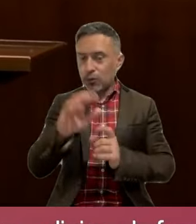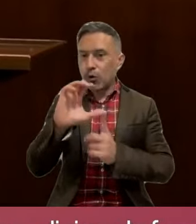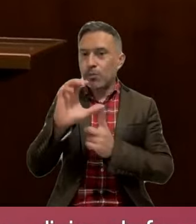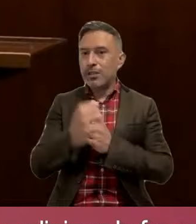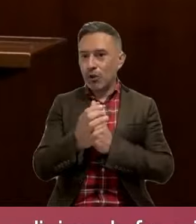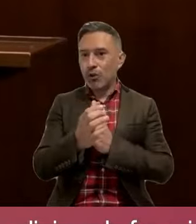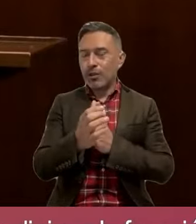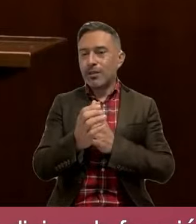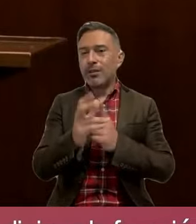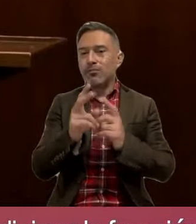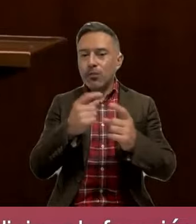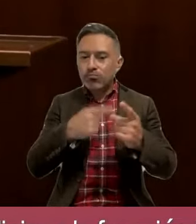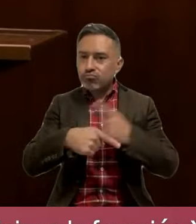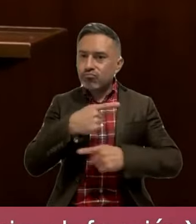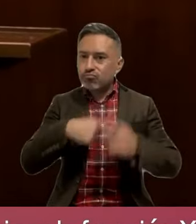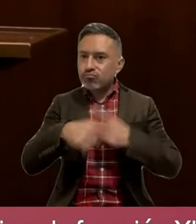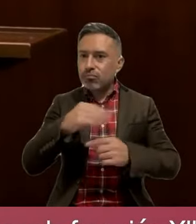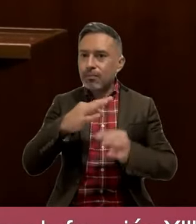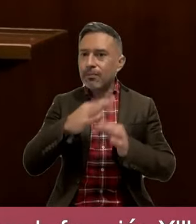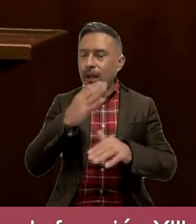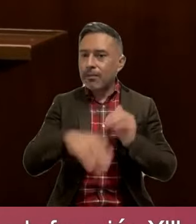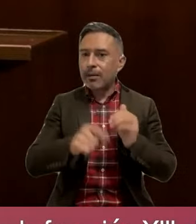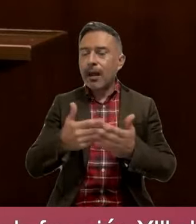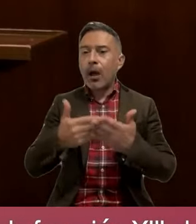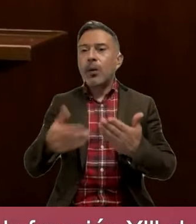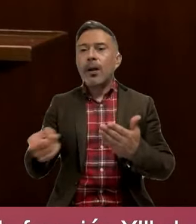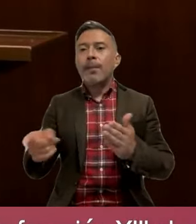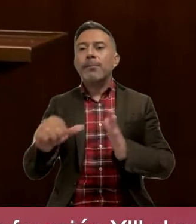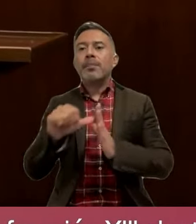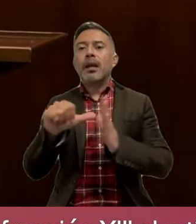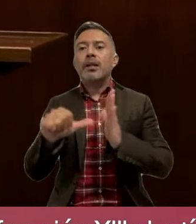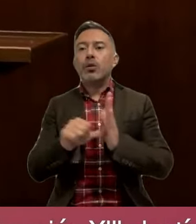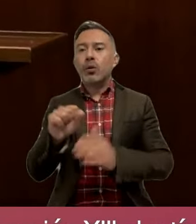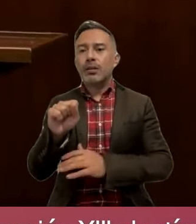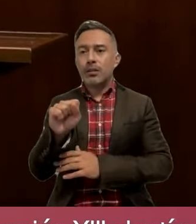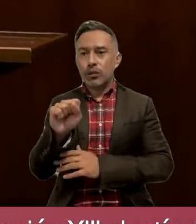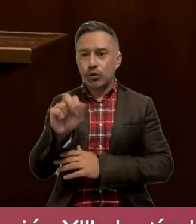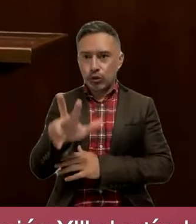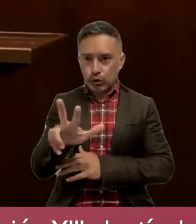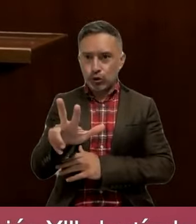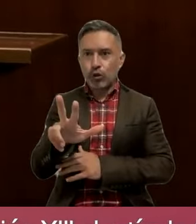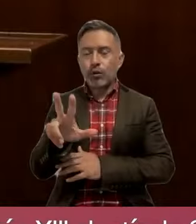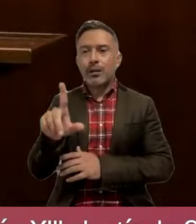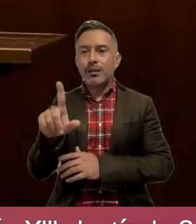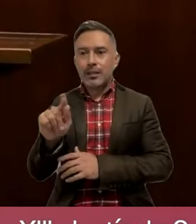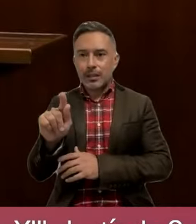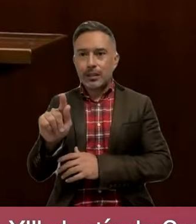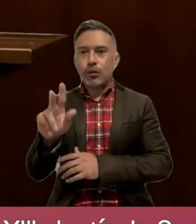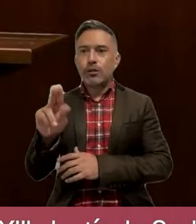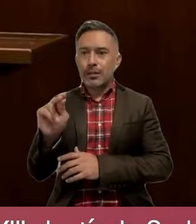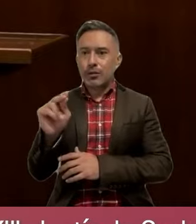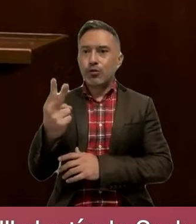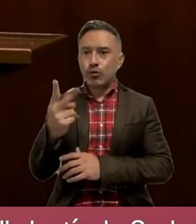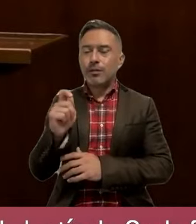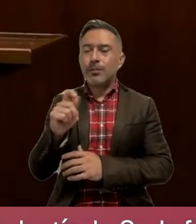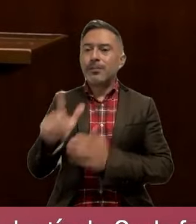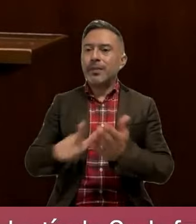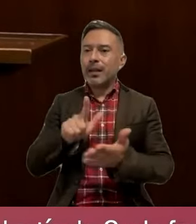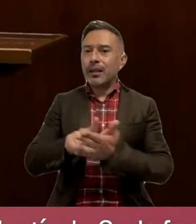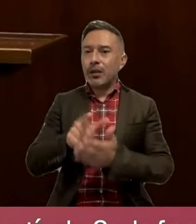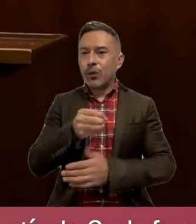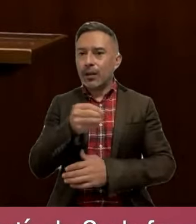Legislativa, nos permitimos, con sustento en lo establecido en los artículos 68, 70 y 82 de la Ley Orgánica del